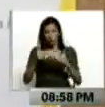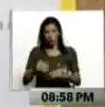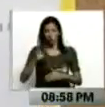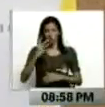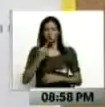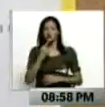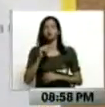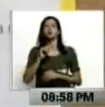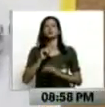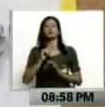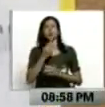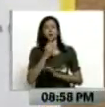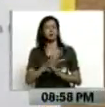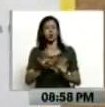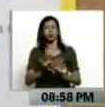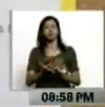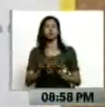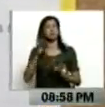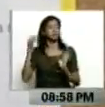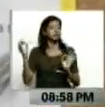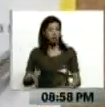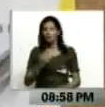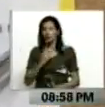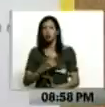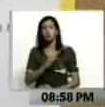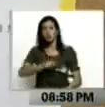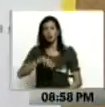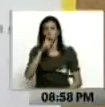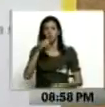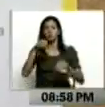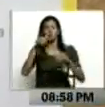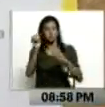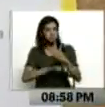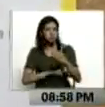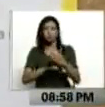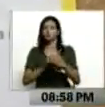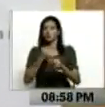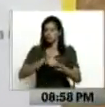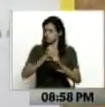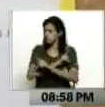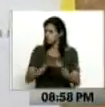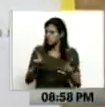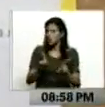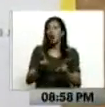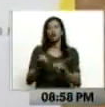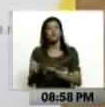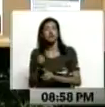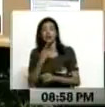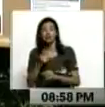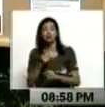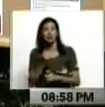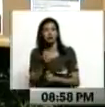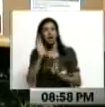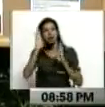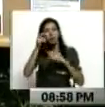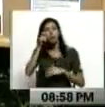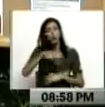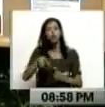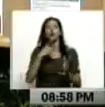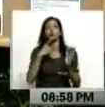cuatro ratificamos lo que hemos dicho ya declaramos el abandono del cargo Ahora nos toca hacerlo cumplir con el pueblo y la